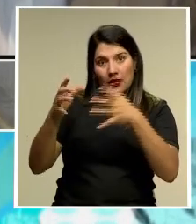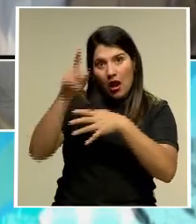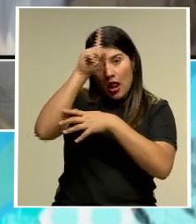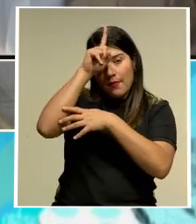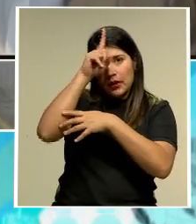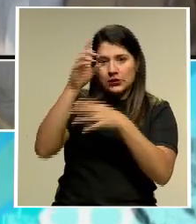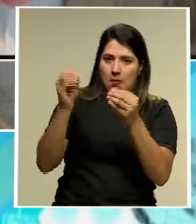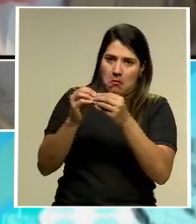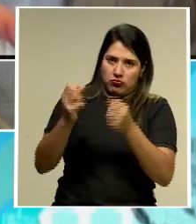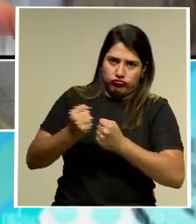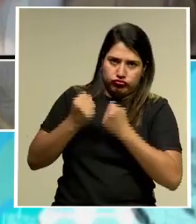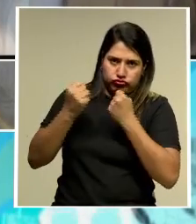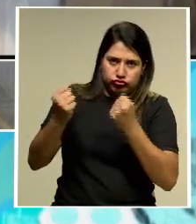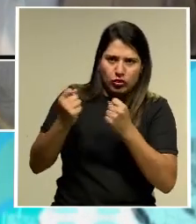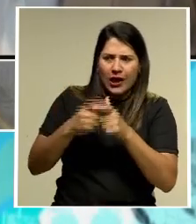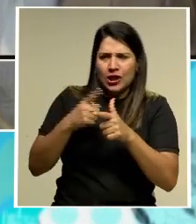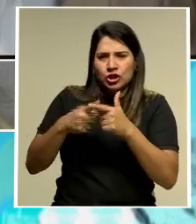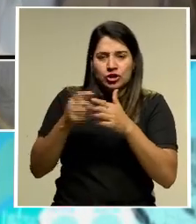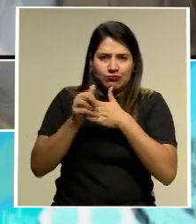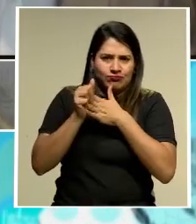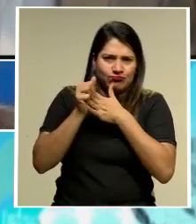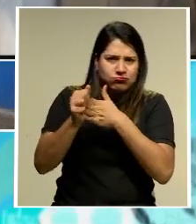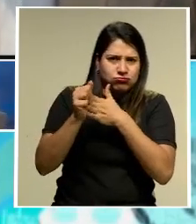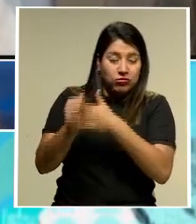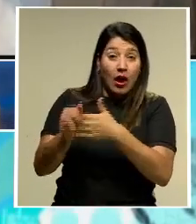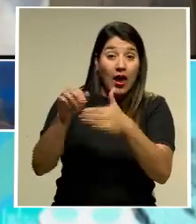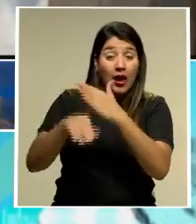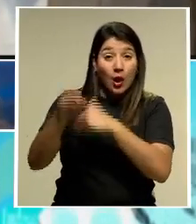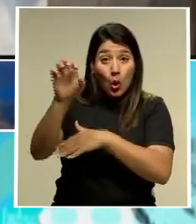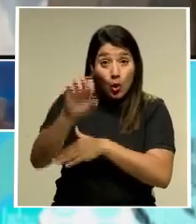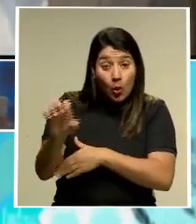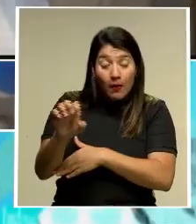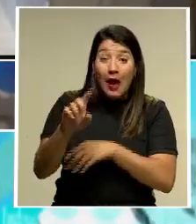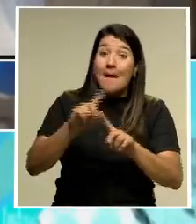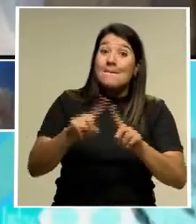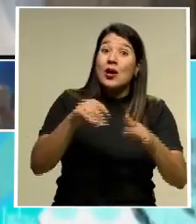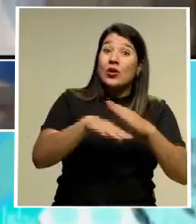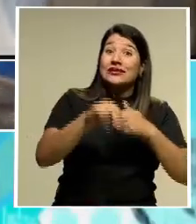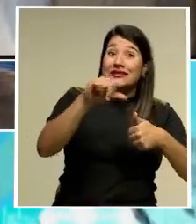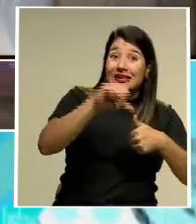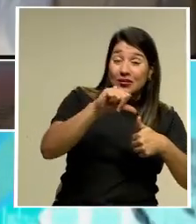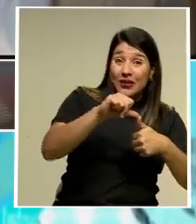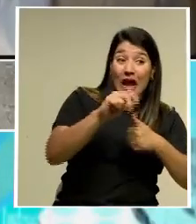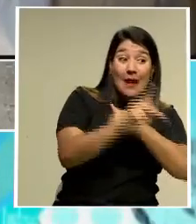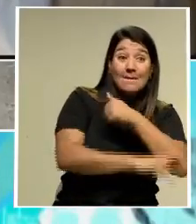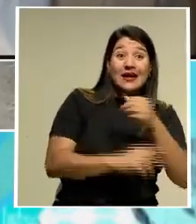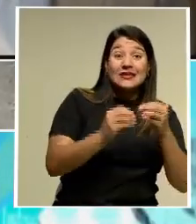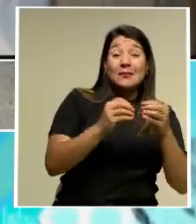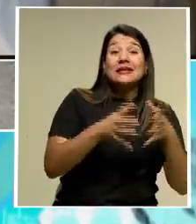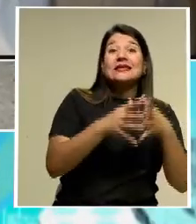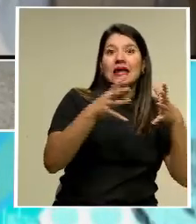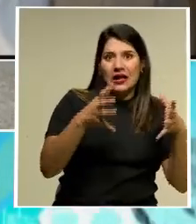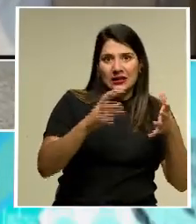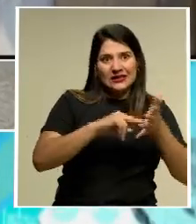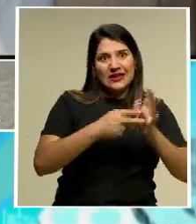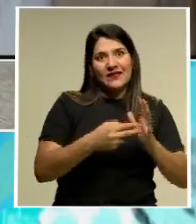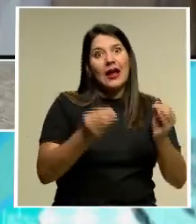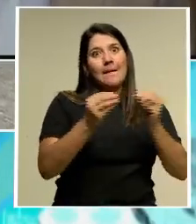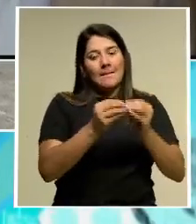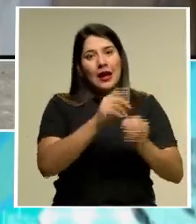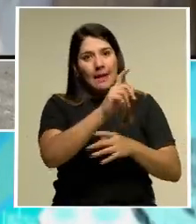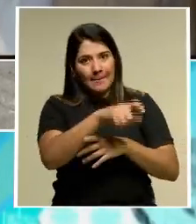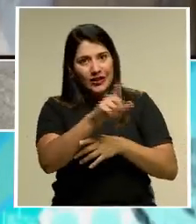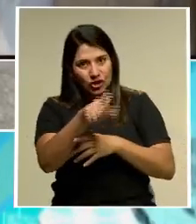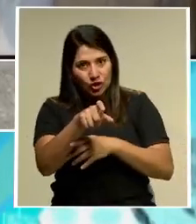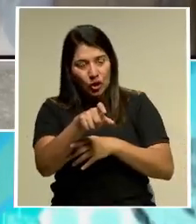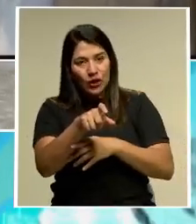un liderazgo muy marcado en Europa. En Centroamérica, el país más grande poblacionalmente, y antes de